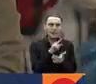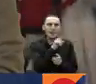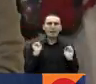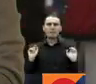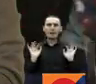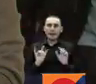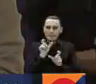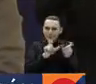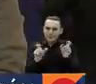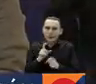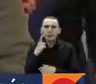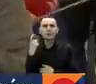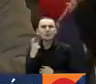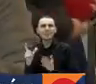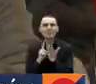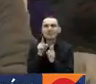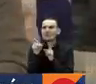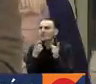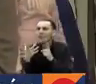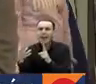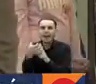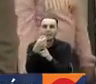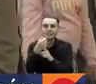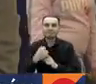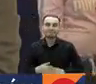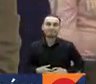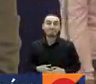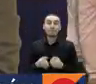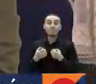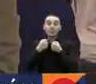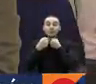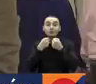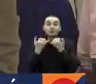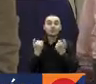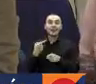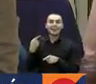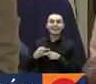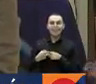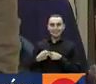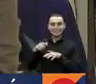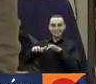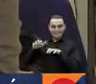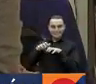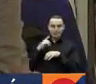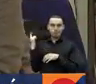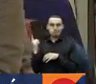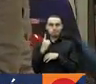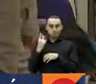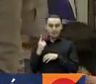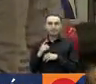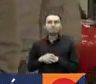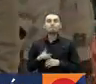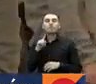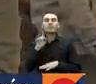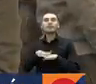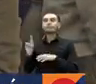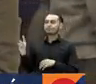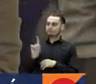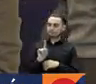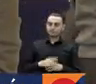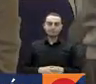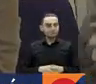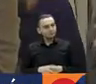Corferias buscando sus libros. Bien, la noticia corre por cuenta del exsecretario de Naciones Unidas, Ban Ki-moon, quien estuvo aquí e hizo un llamado